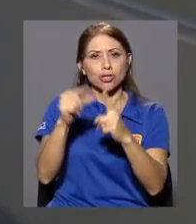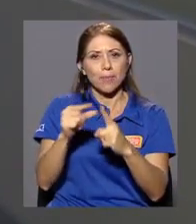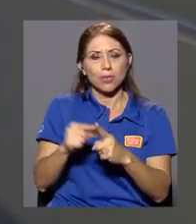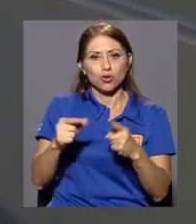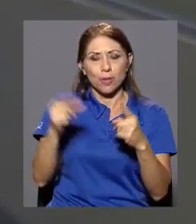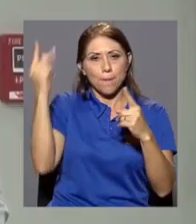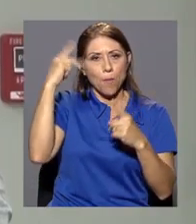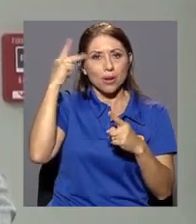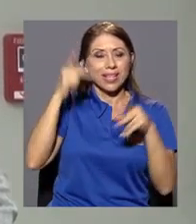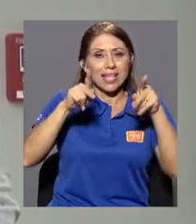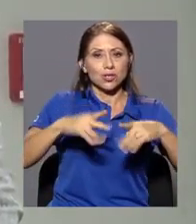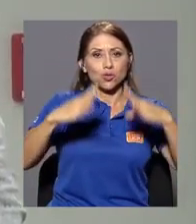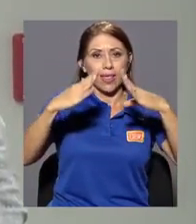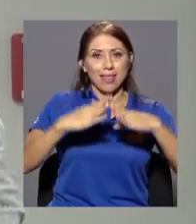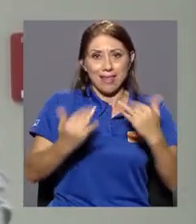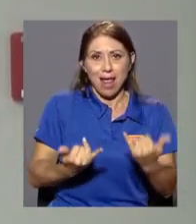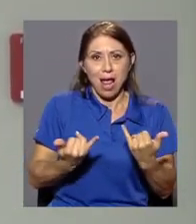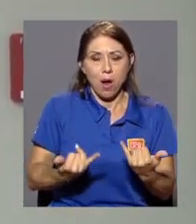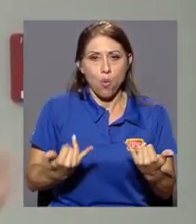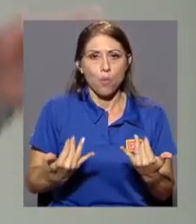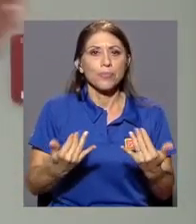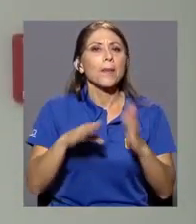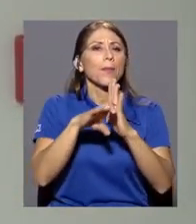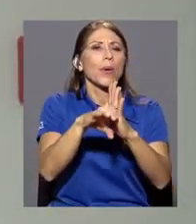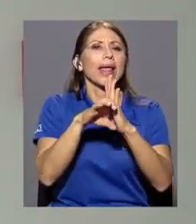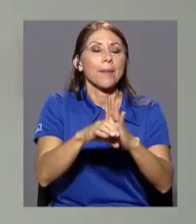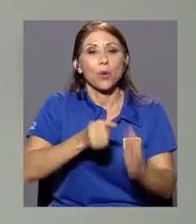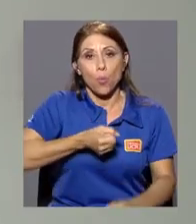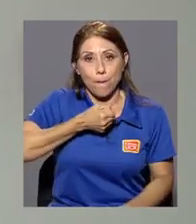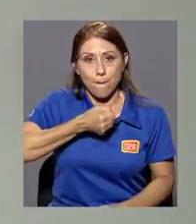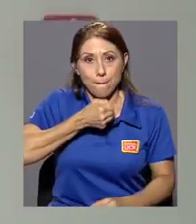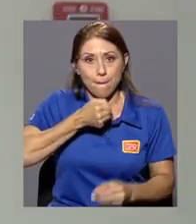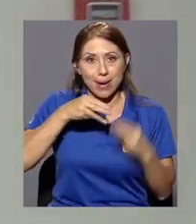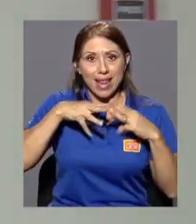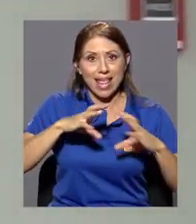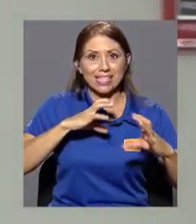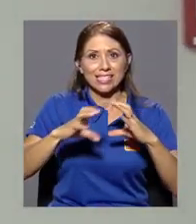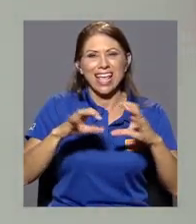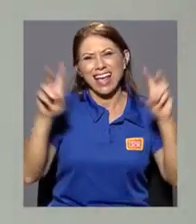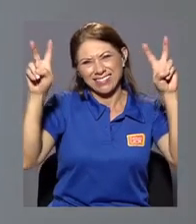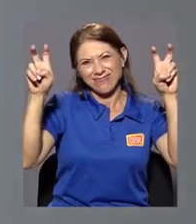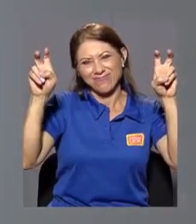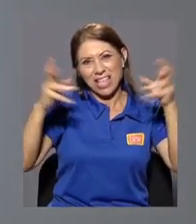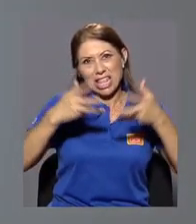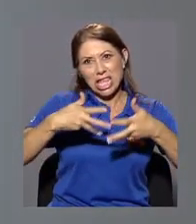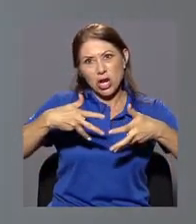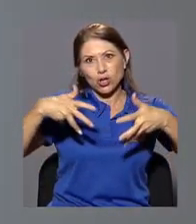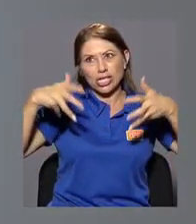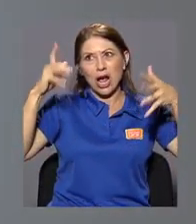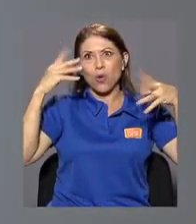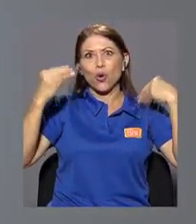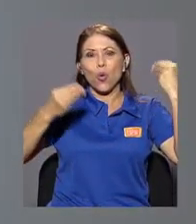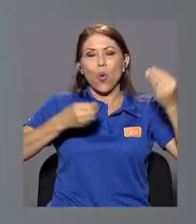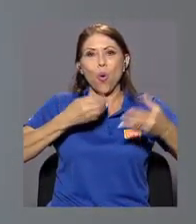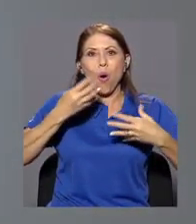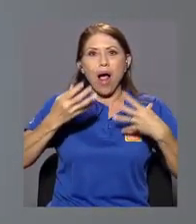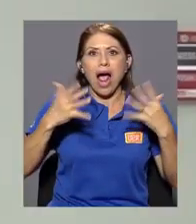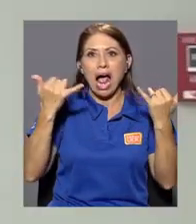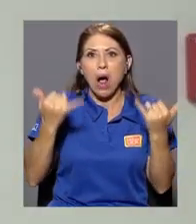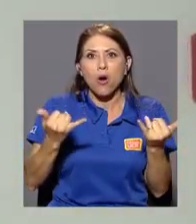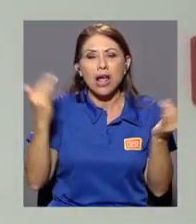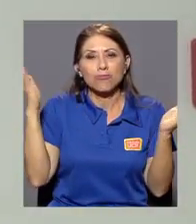día. Entonces resulta que, por ejemplo, la prensa, que era el gran dinosaurio gigante, hoy está